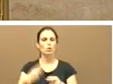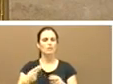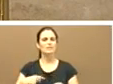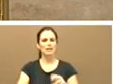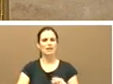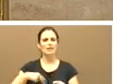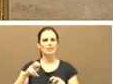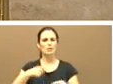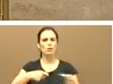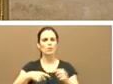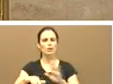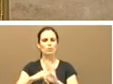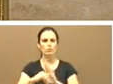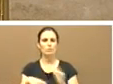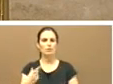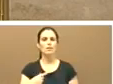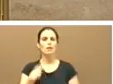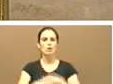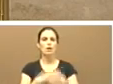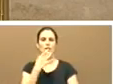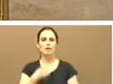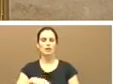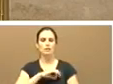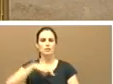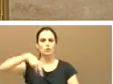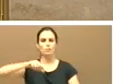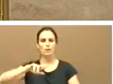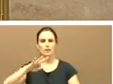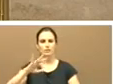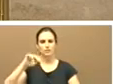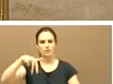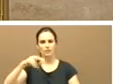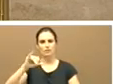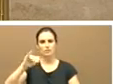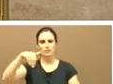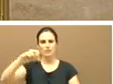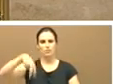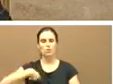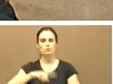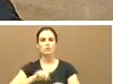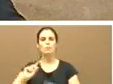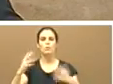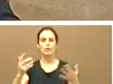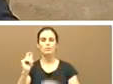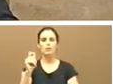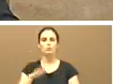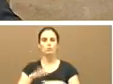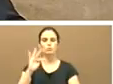de comercio de proximidad, formulada por el señor Martín Simón, que tiene un primer turno de diez minutos para defenderlo.